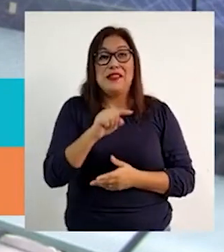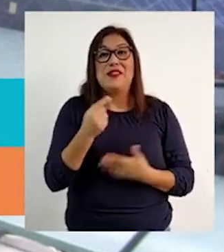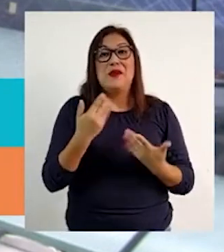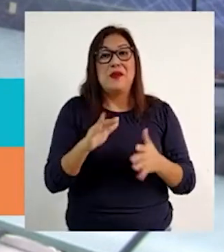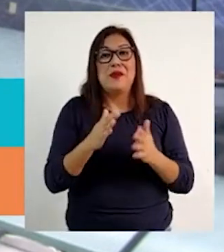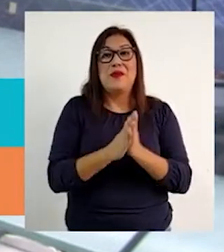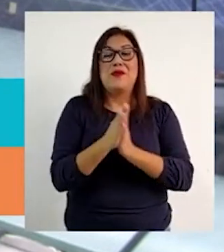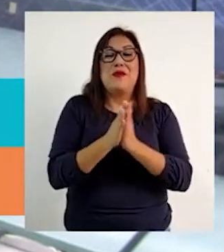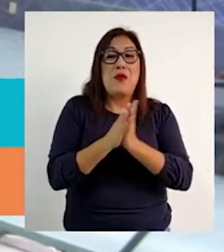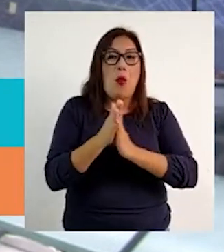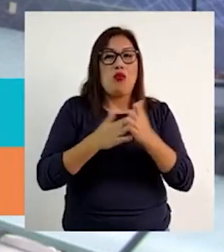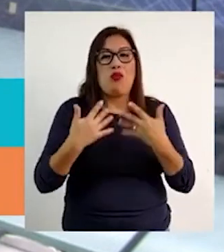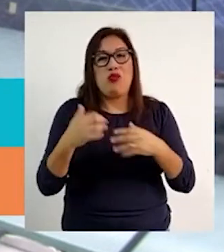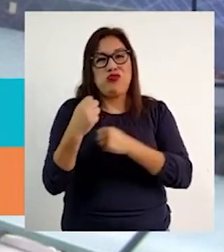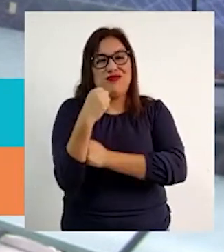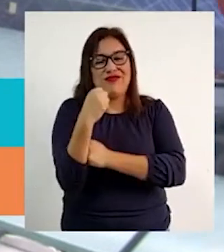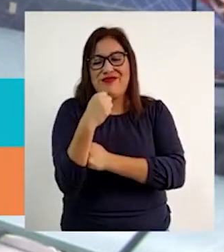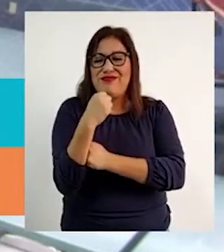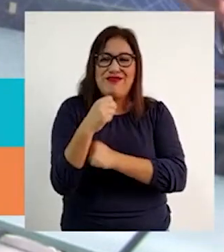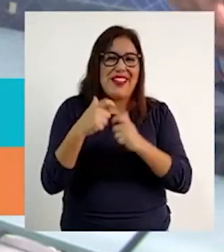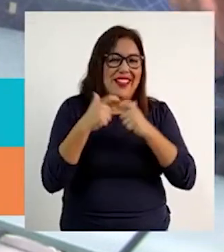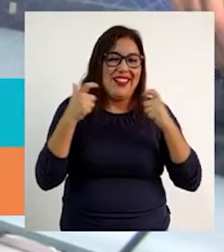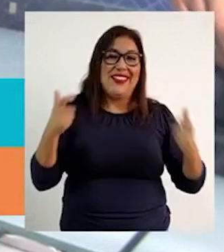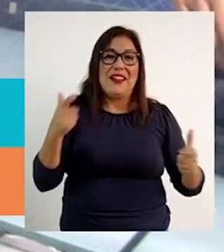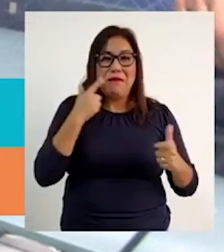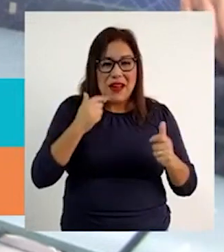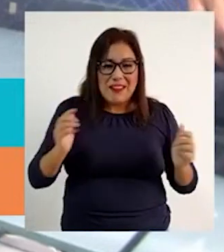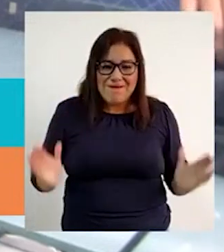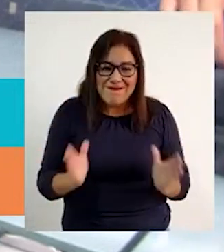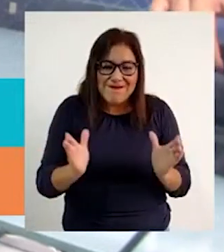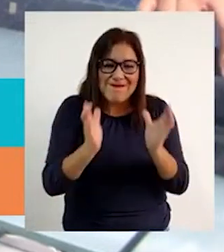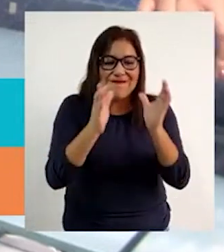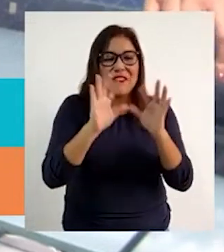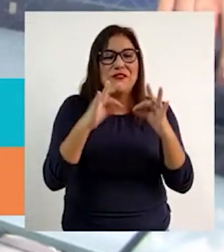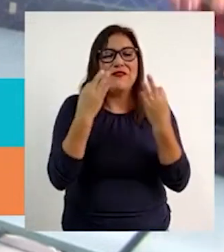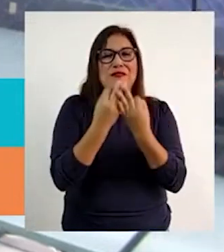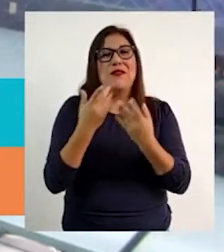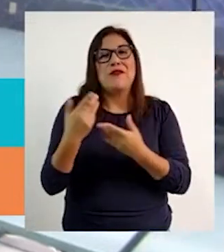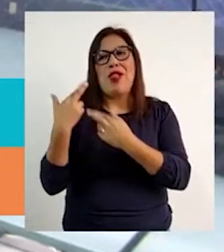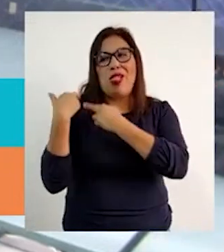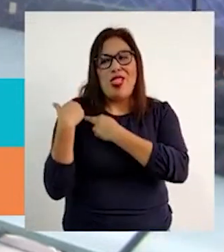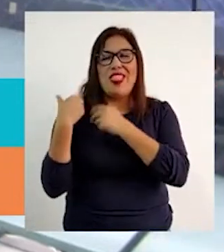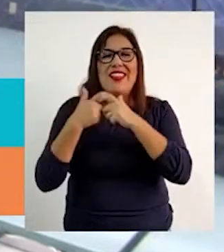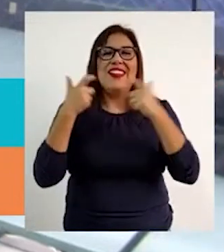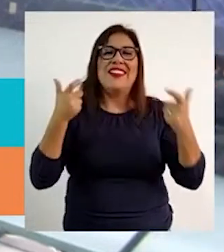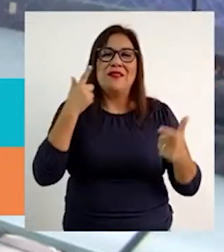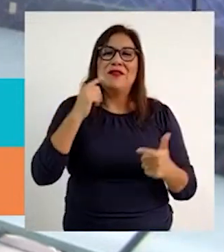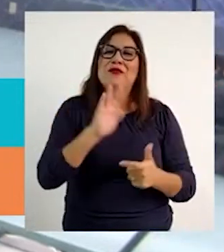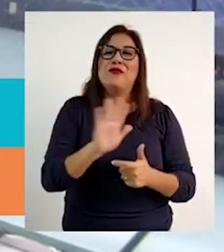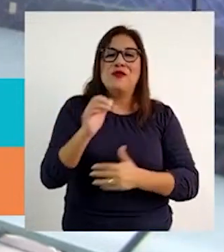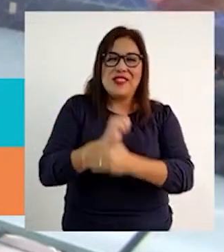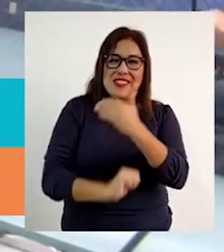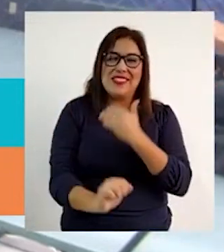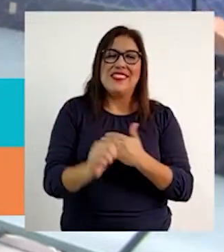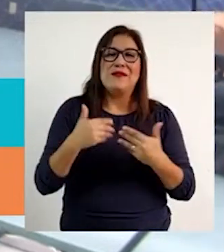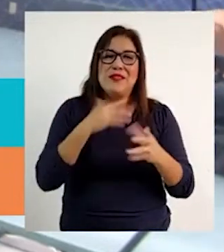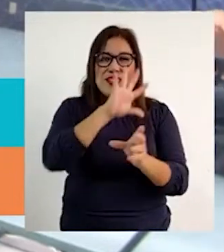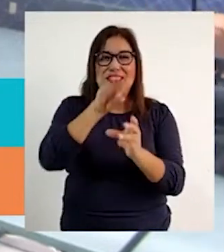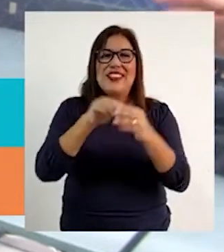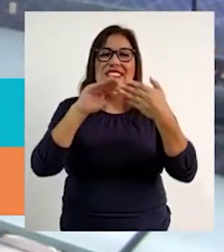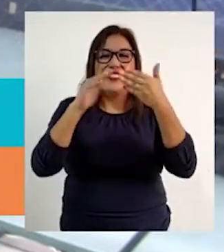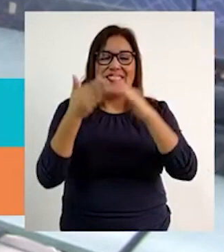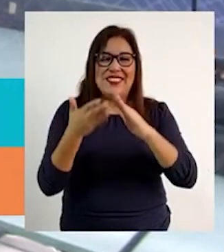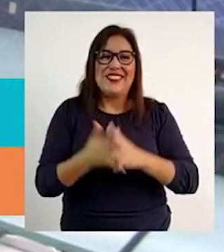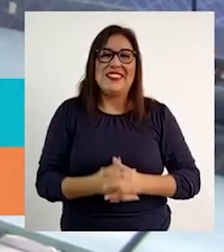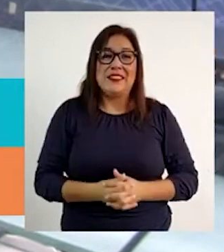un esfuerzo enorme por sacar adelante un compromiso grande con sus hijos para integrarlos a la sociedad.